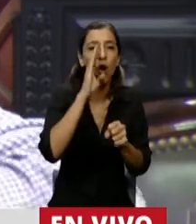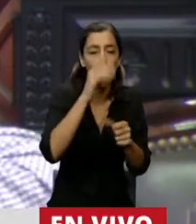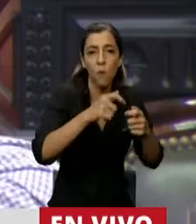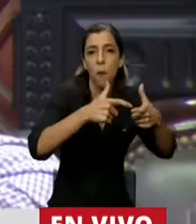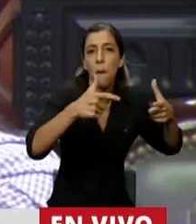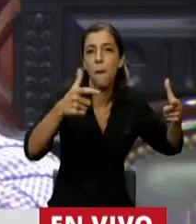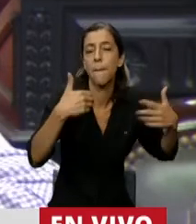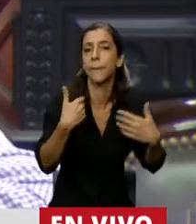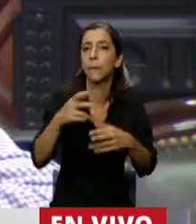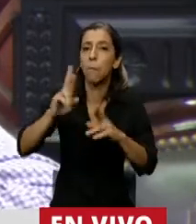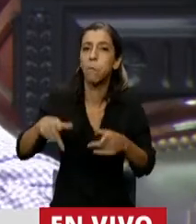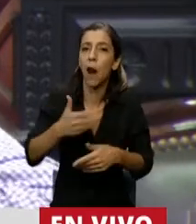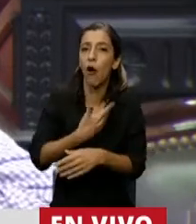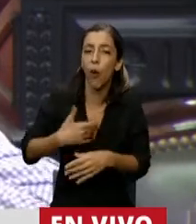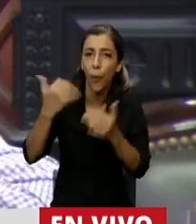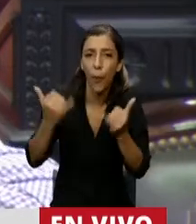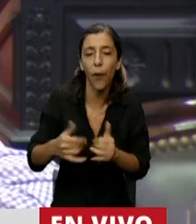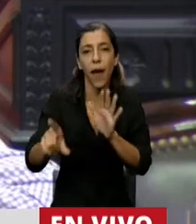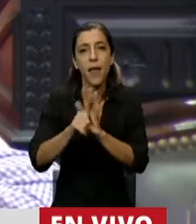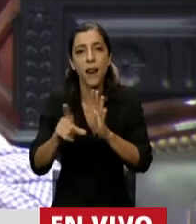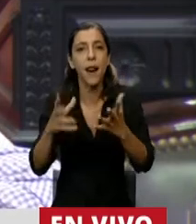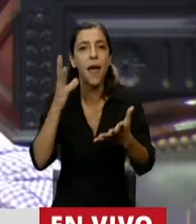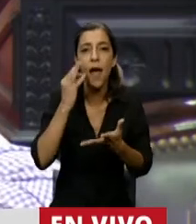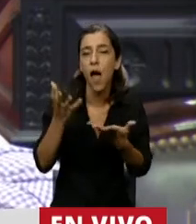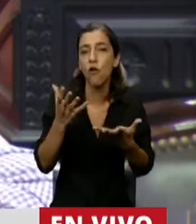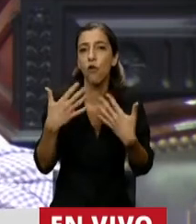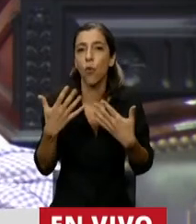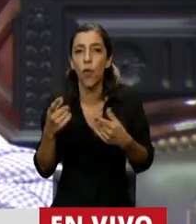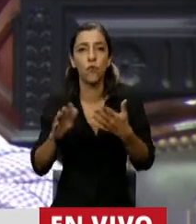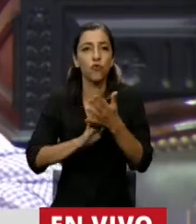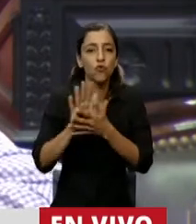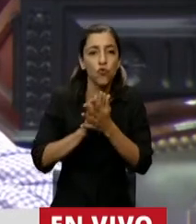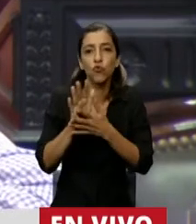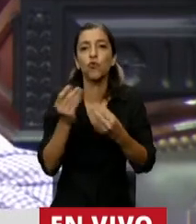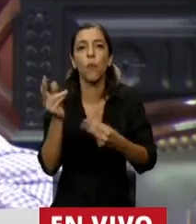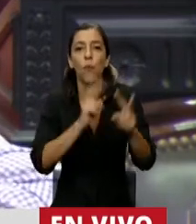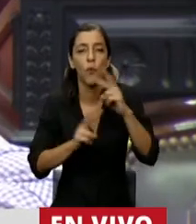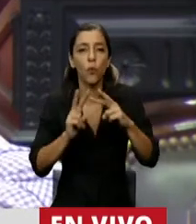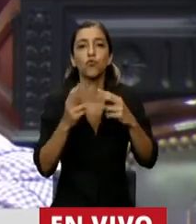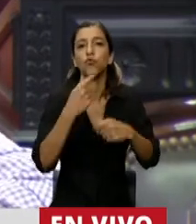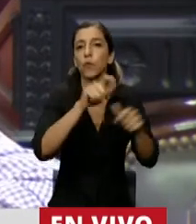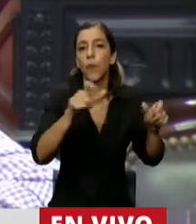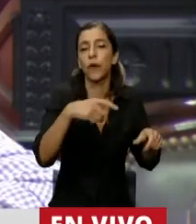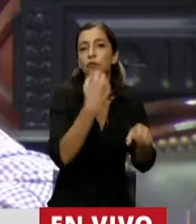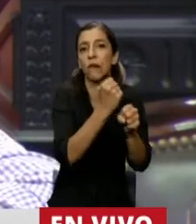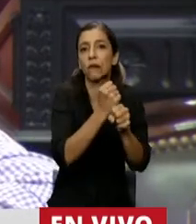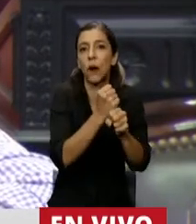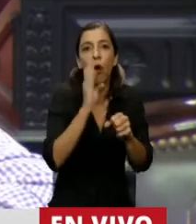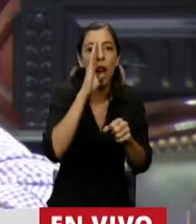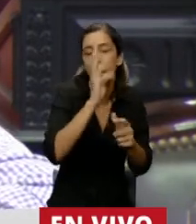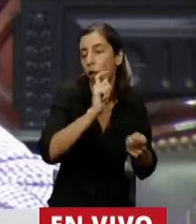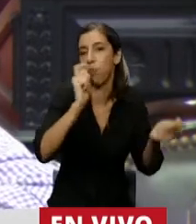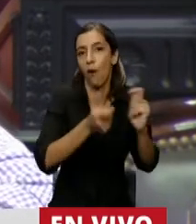plan del gobierno o alguna ley que podamos aportar desde el Congreso para que muchos más argentinos entren a la formalidad, nos dijo